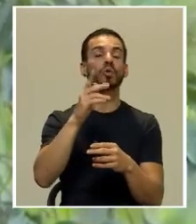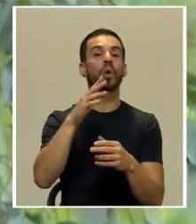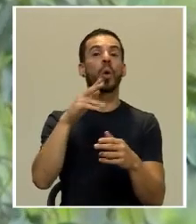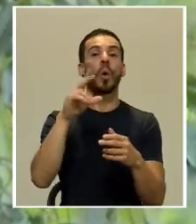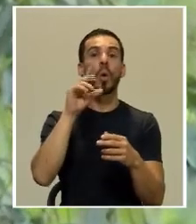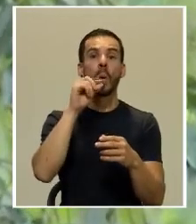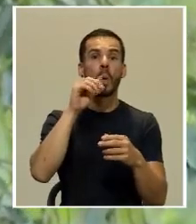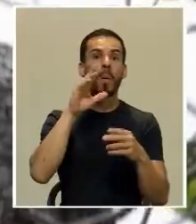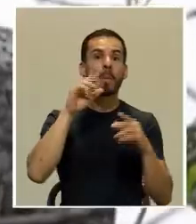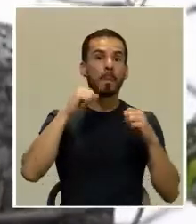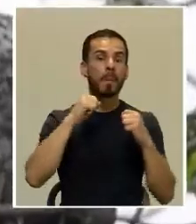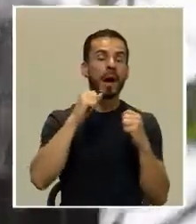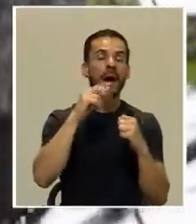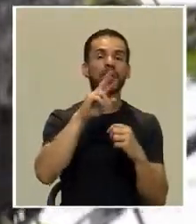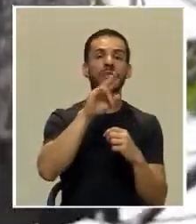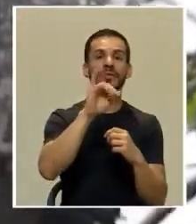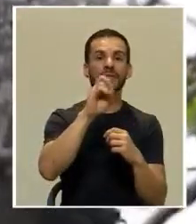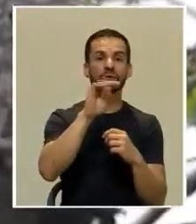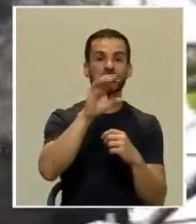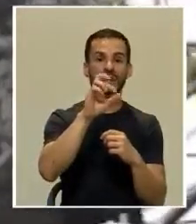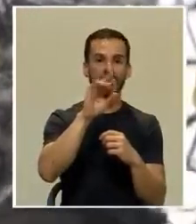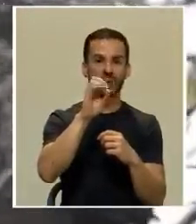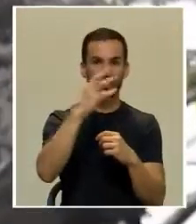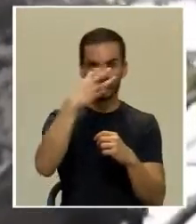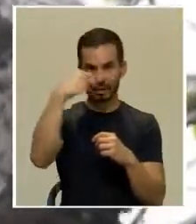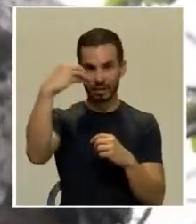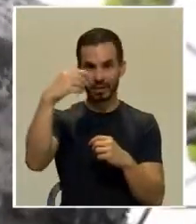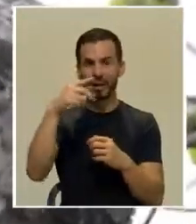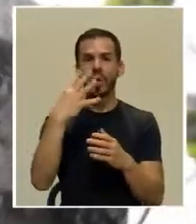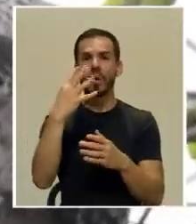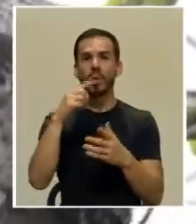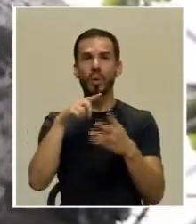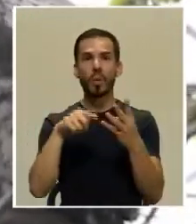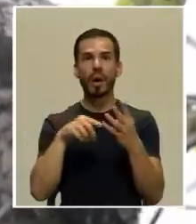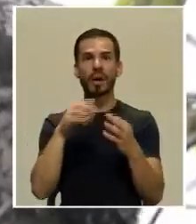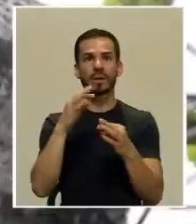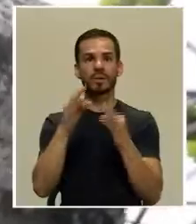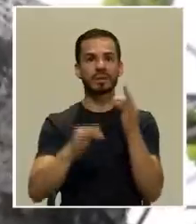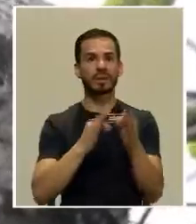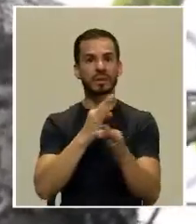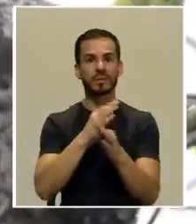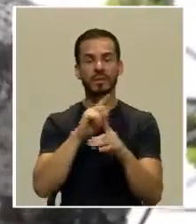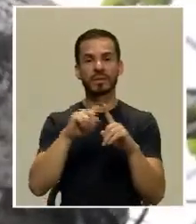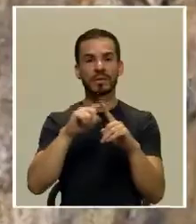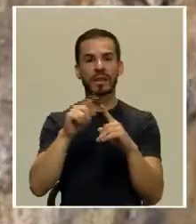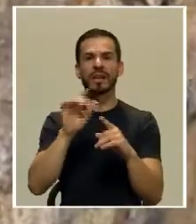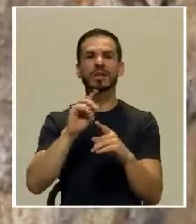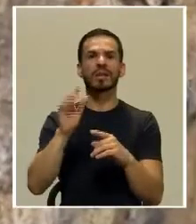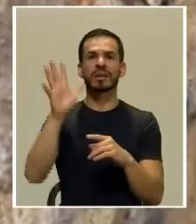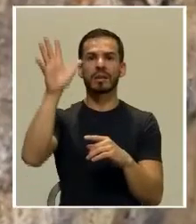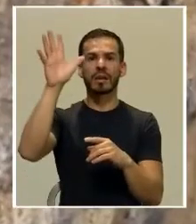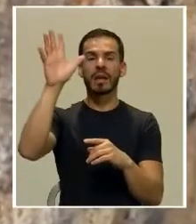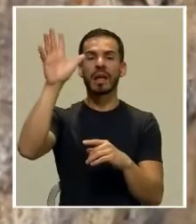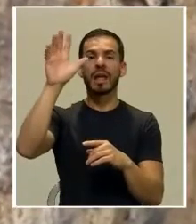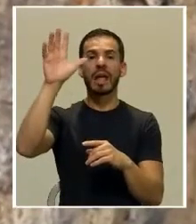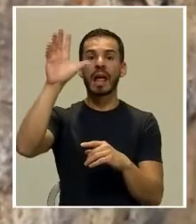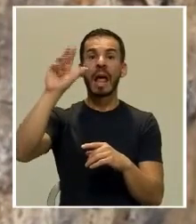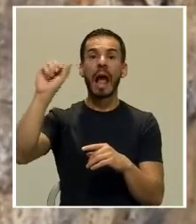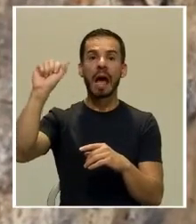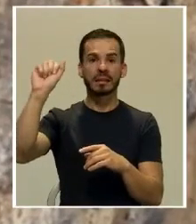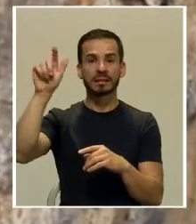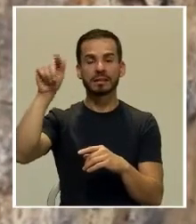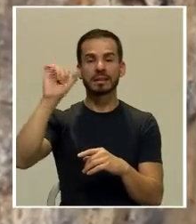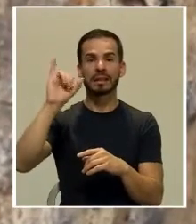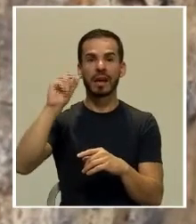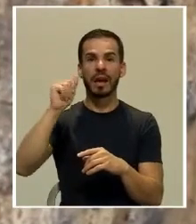pájaros rinoceronte. Son cuatro especies diferentes que habitan en el continente asiático. Se caracterizan por